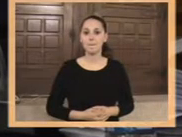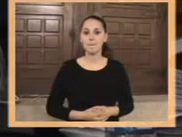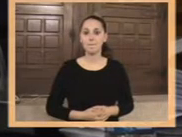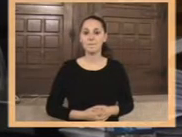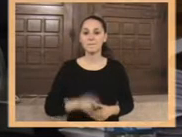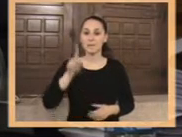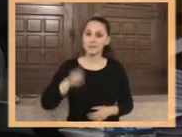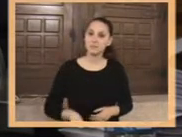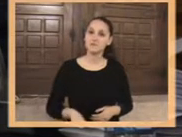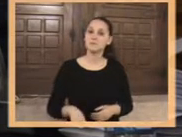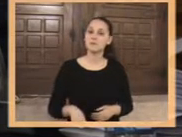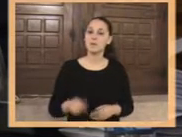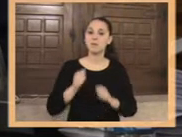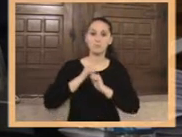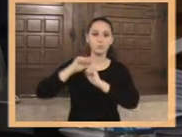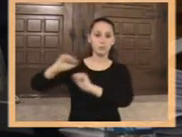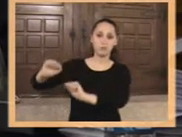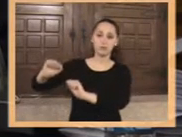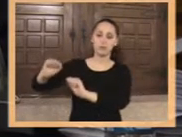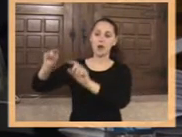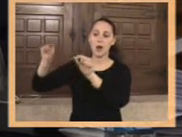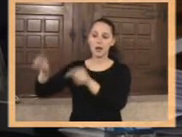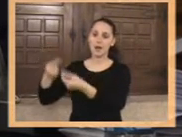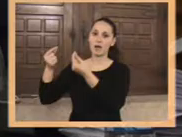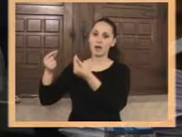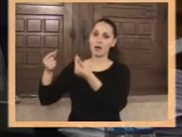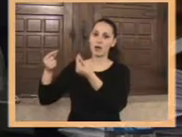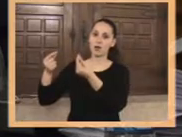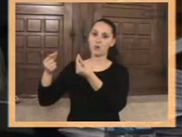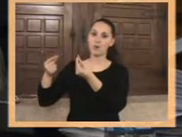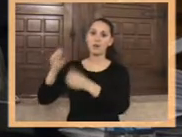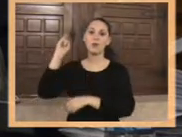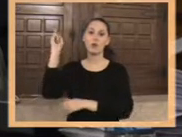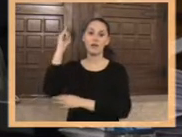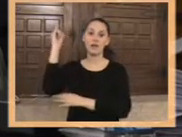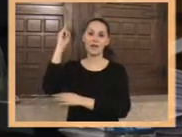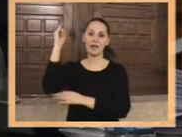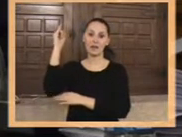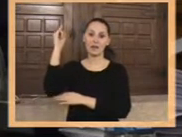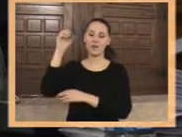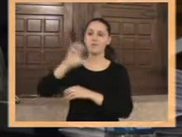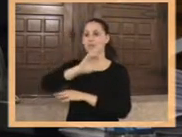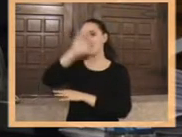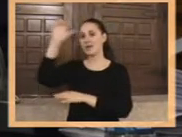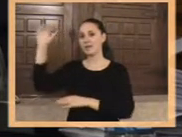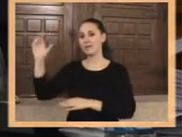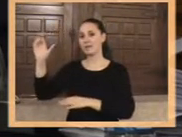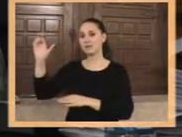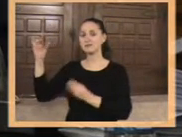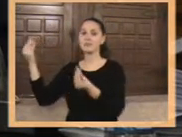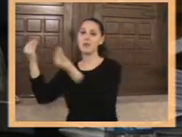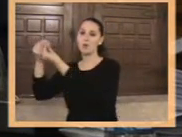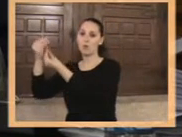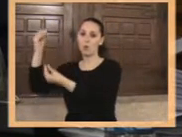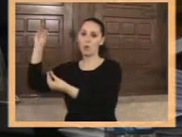lugar, mostrar nuestro rechazo al acuerdo alcanzado entre las y los jefes de Estado y de Gobierno de la Unión Europea con Turquía, que contempla